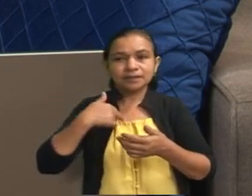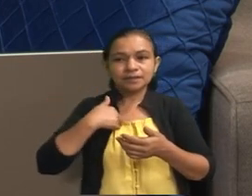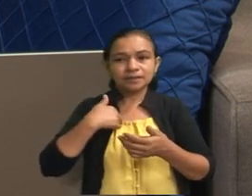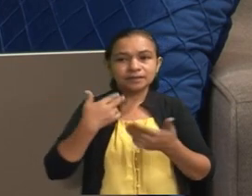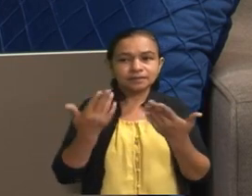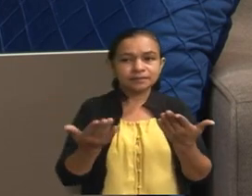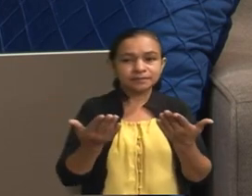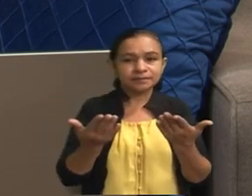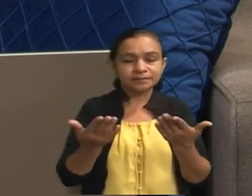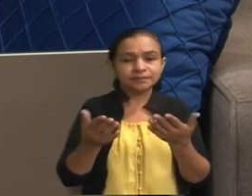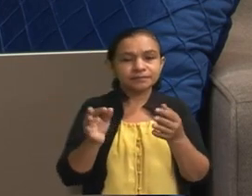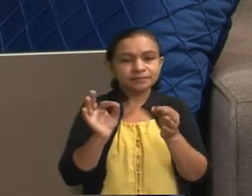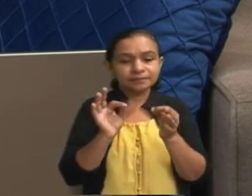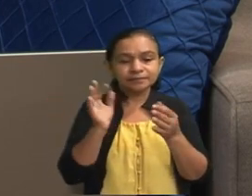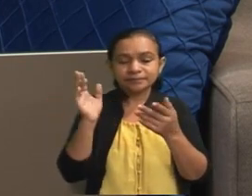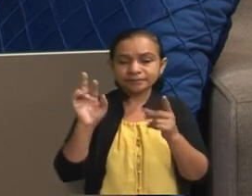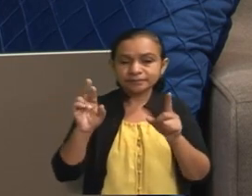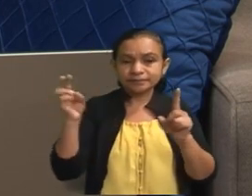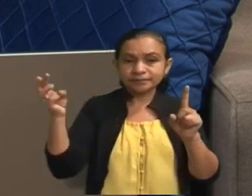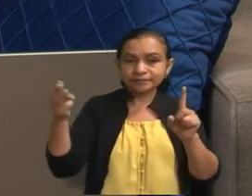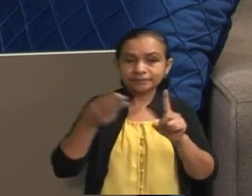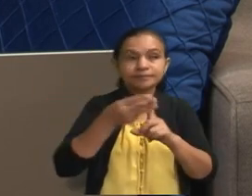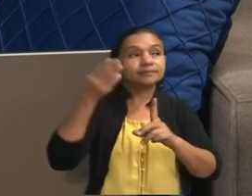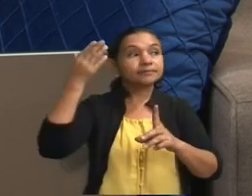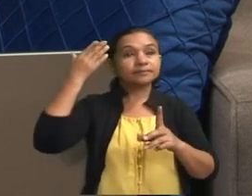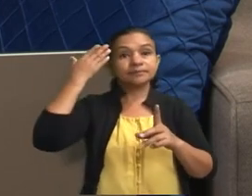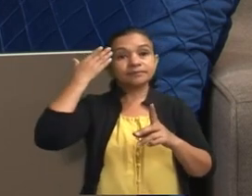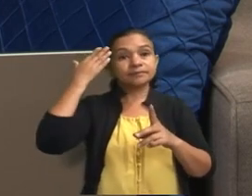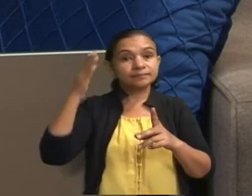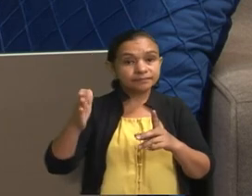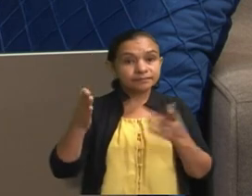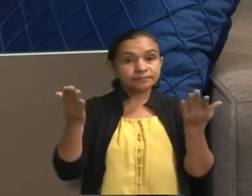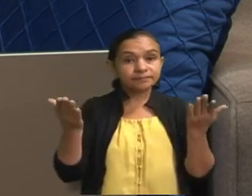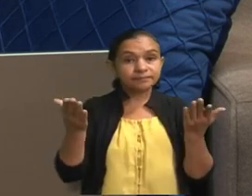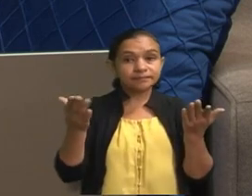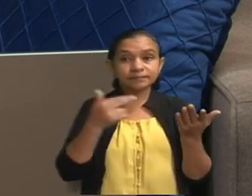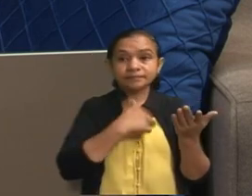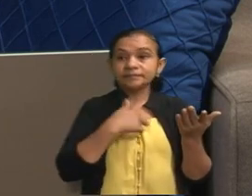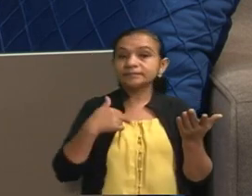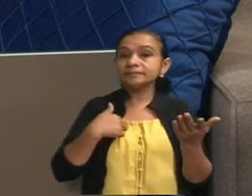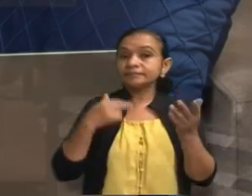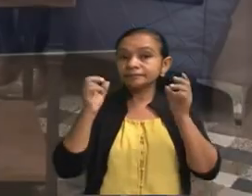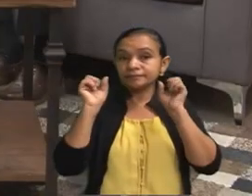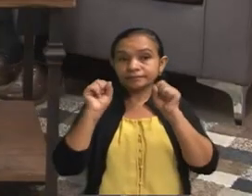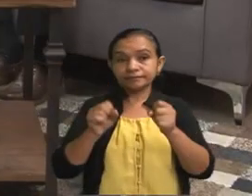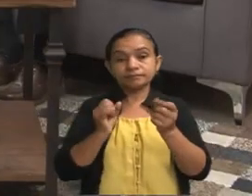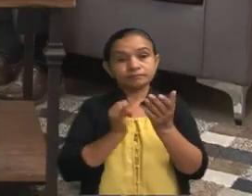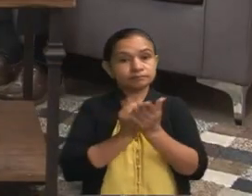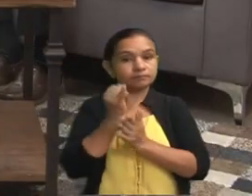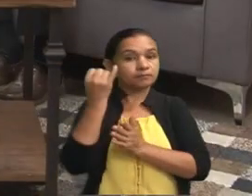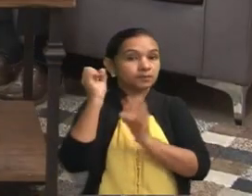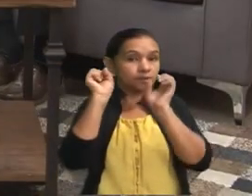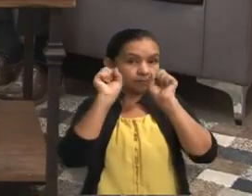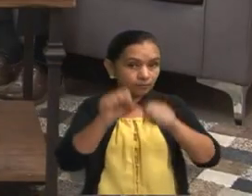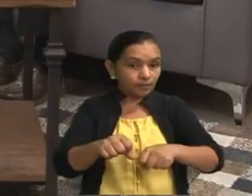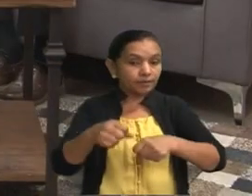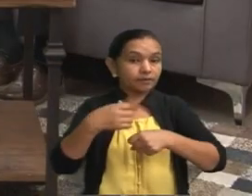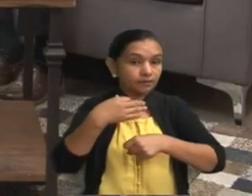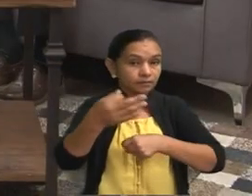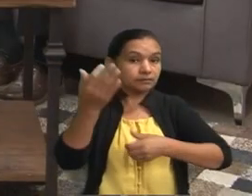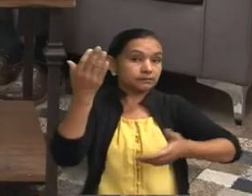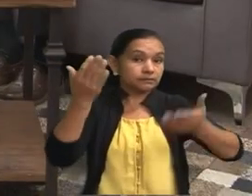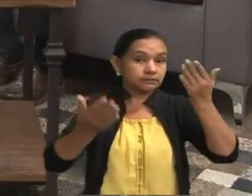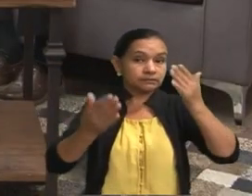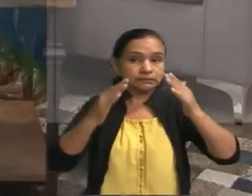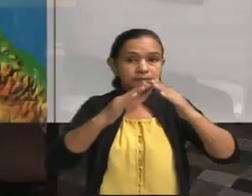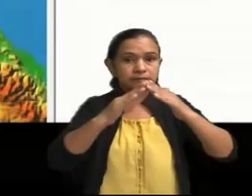las redes sísmicas en la región. Pero sabemos por investigaciones científicas que sí es posible. Un terremoto